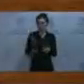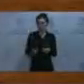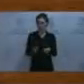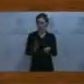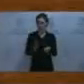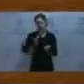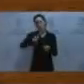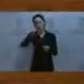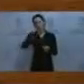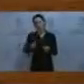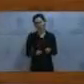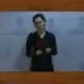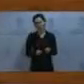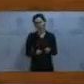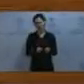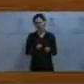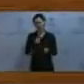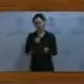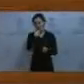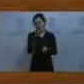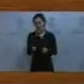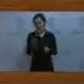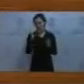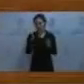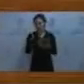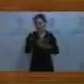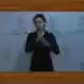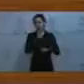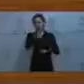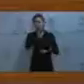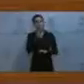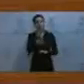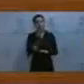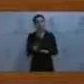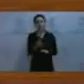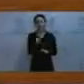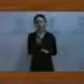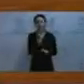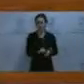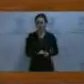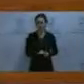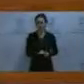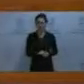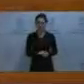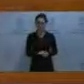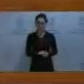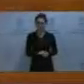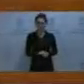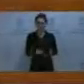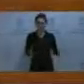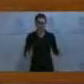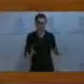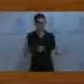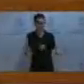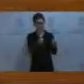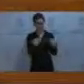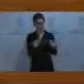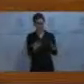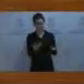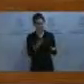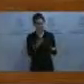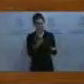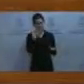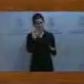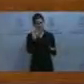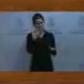Lo demás, y es donde yo le digo que usted está faltando a la verdad. Nada más. Pero lo que hay que saber, señora consejera, convéncese, no es si 100% o no.